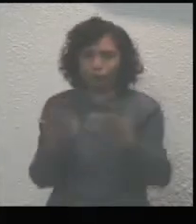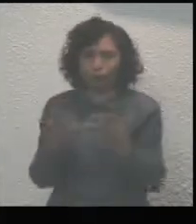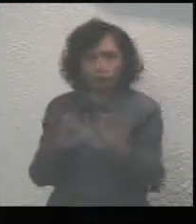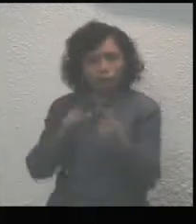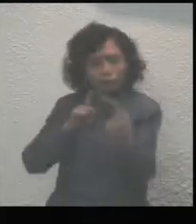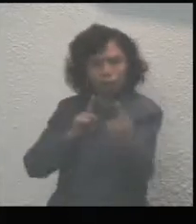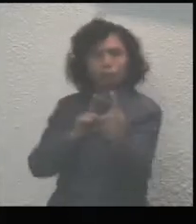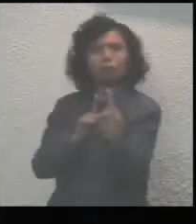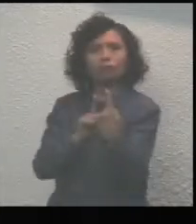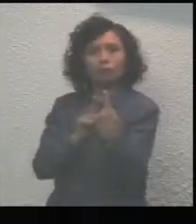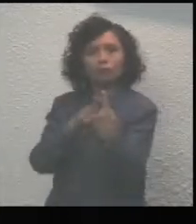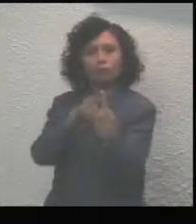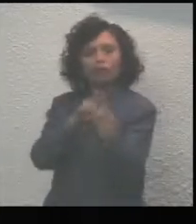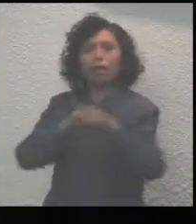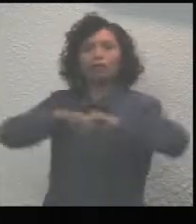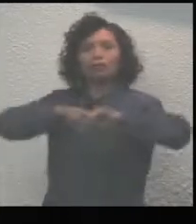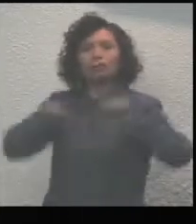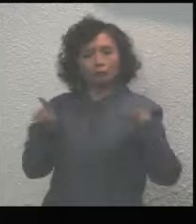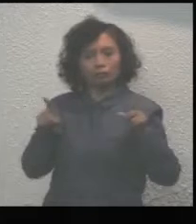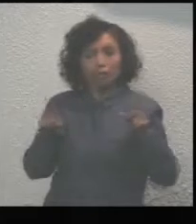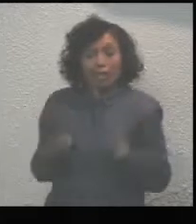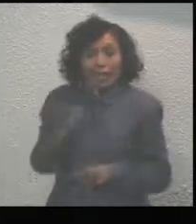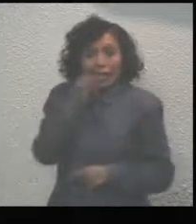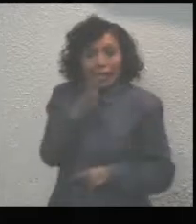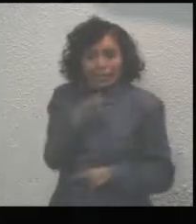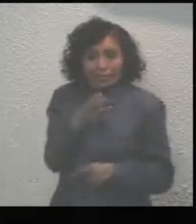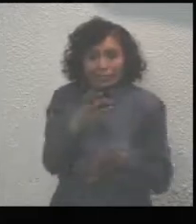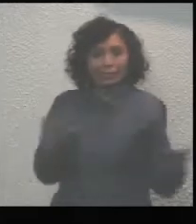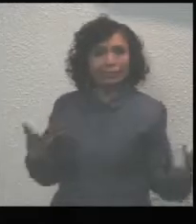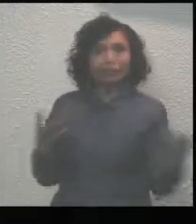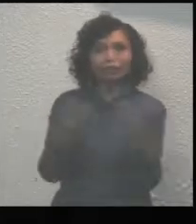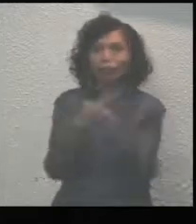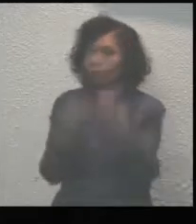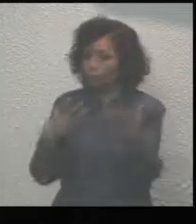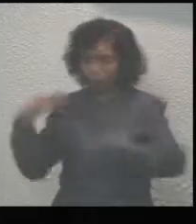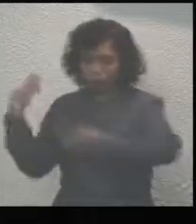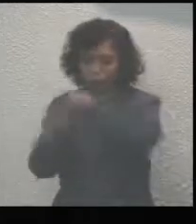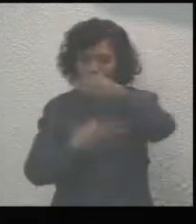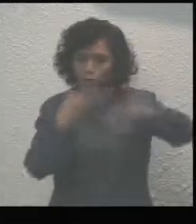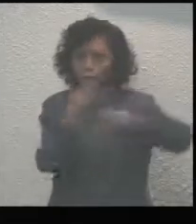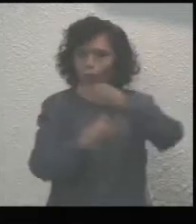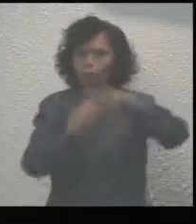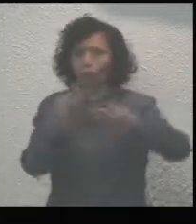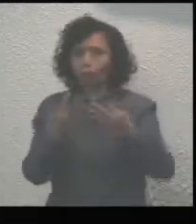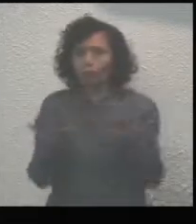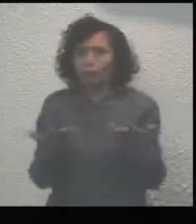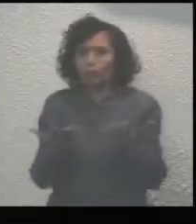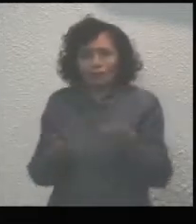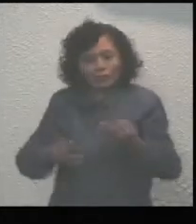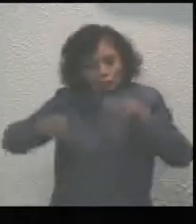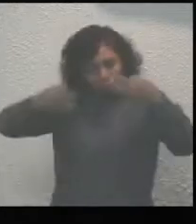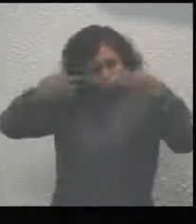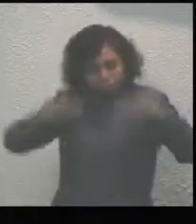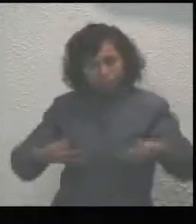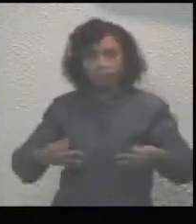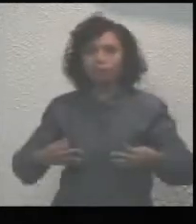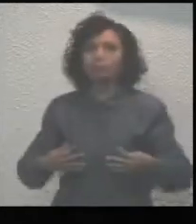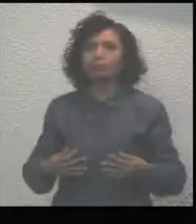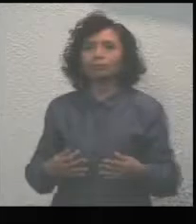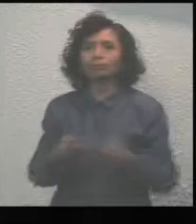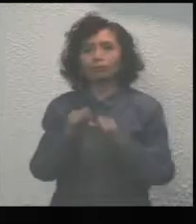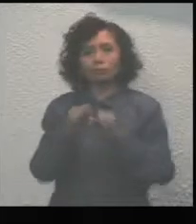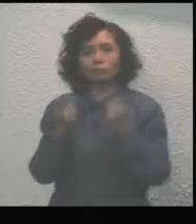otro, al que piensa distinto, es la suma de todas y todos por ordenar certidumbre a nuestra vida